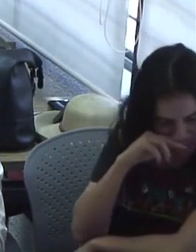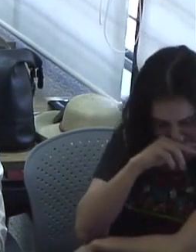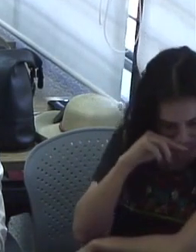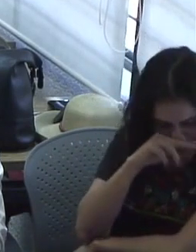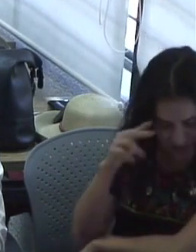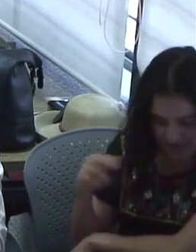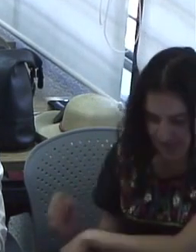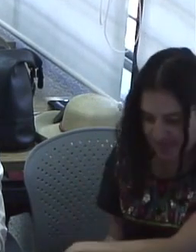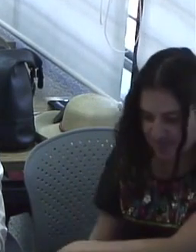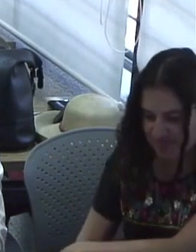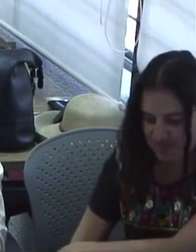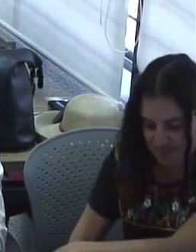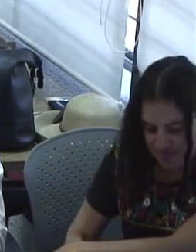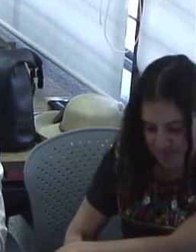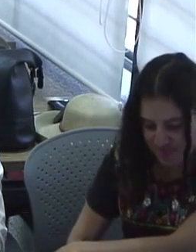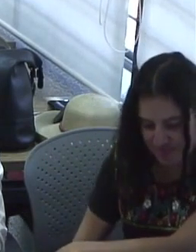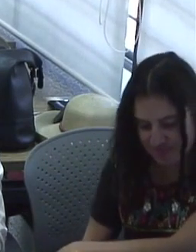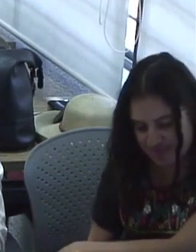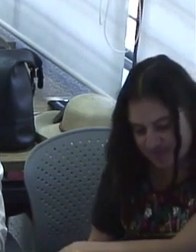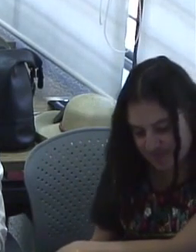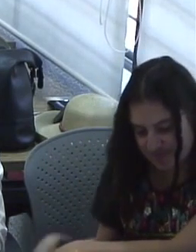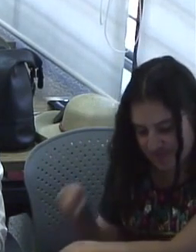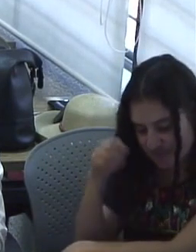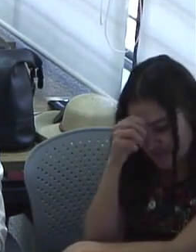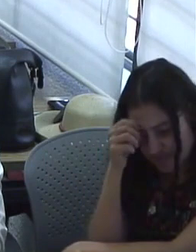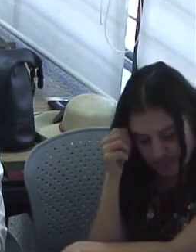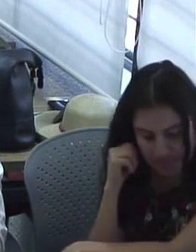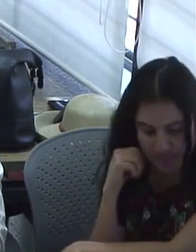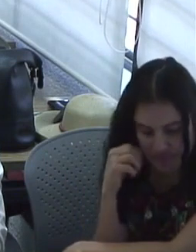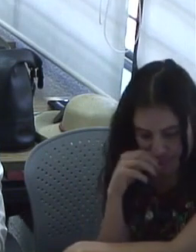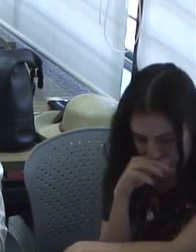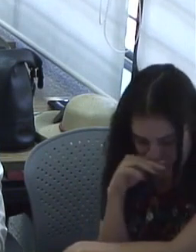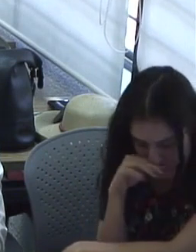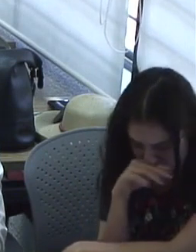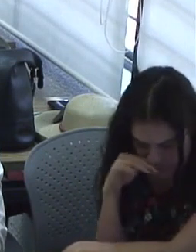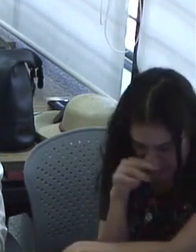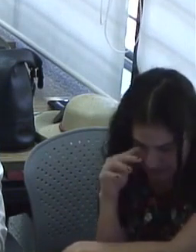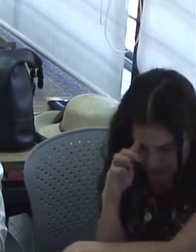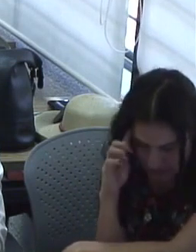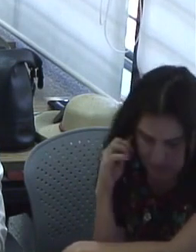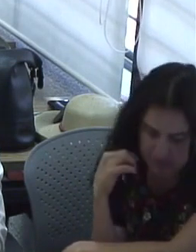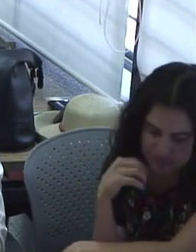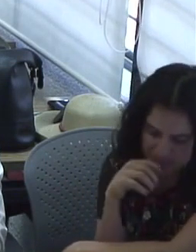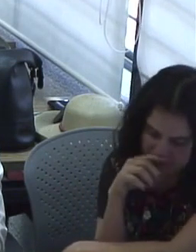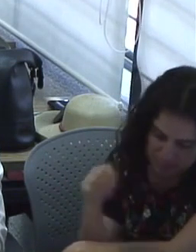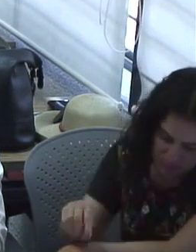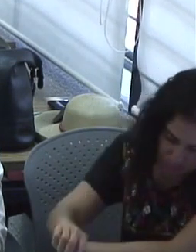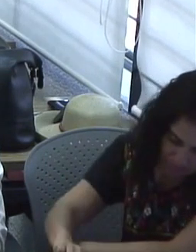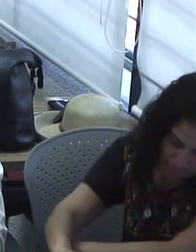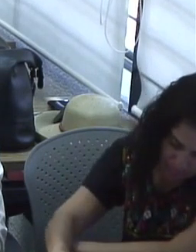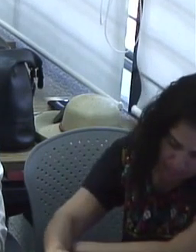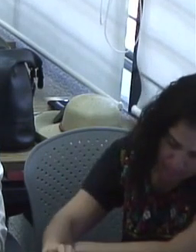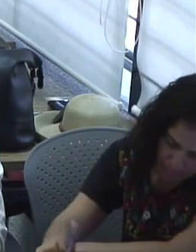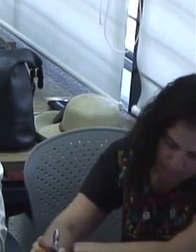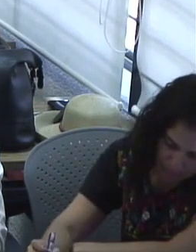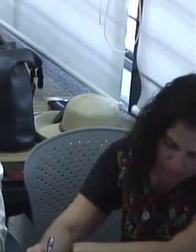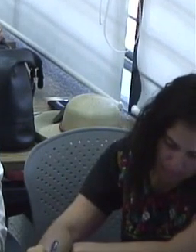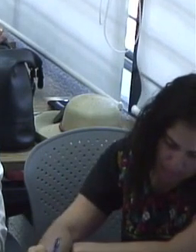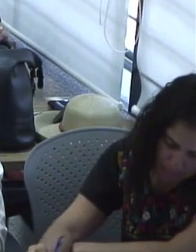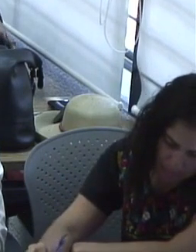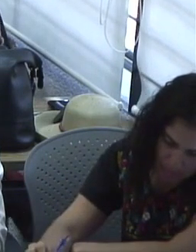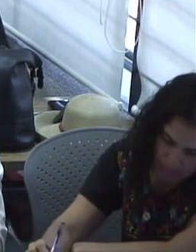estamos muy lejos de que en algún momento todos lleguemos a algún punto que necesitamos más de otros que de nosotros